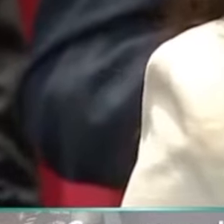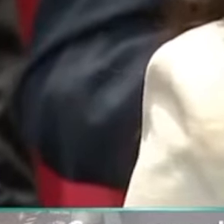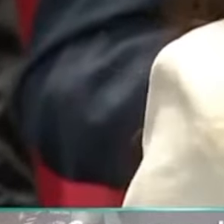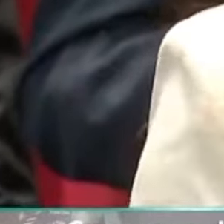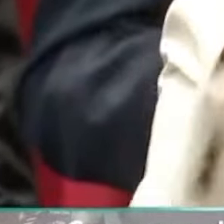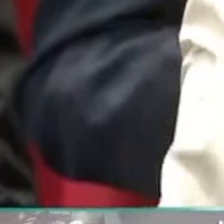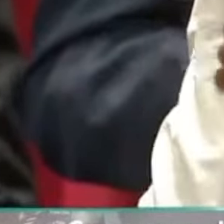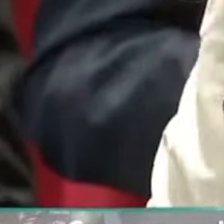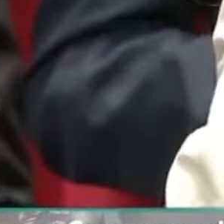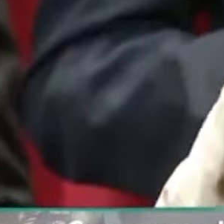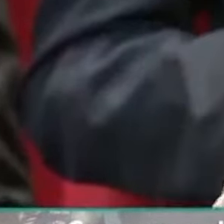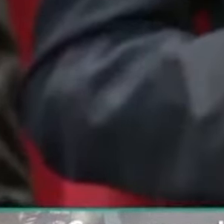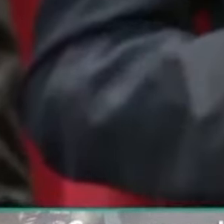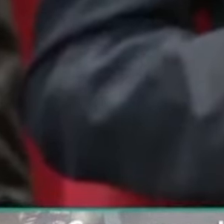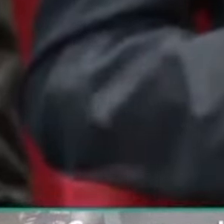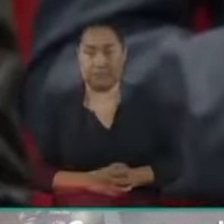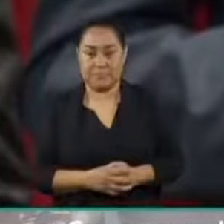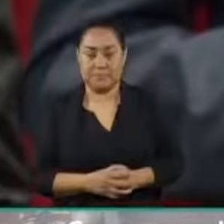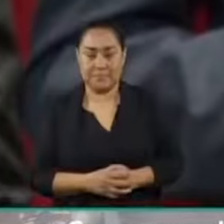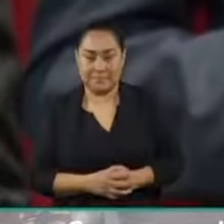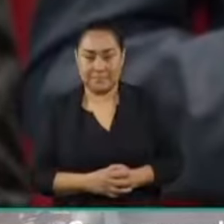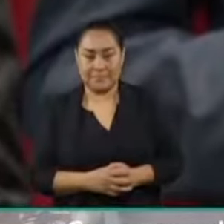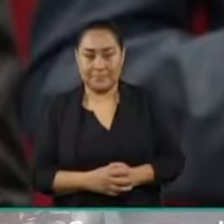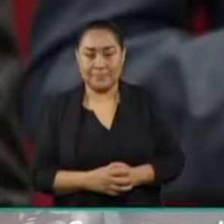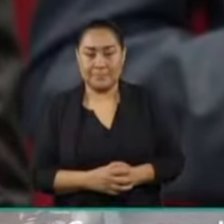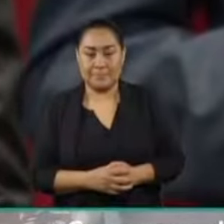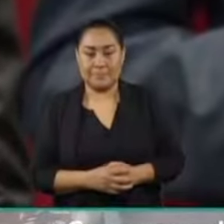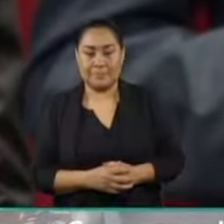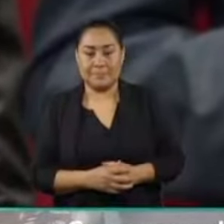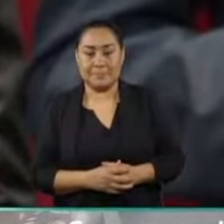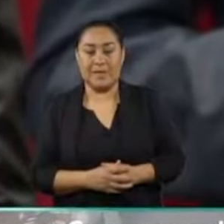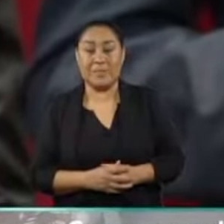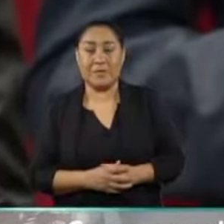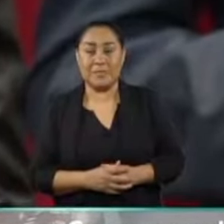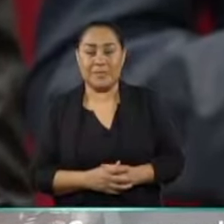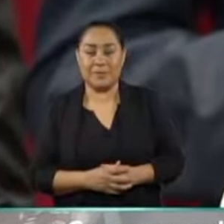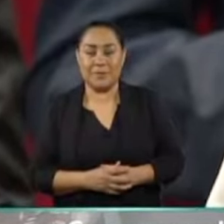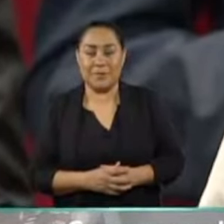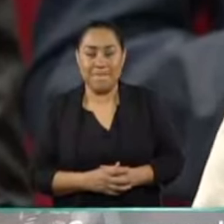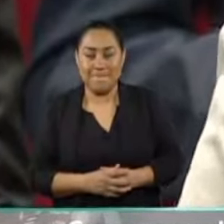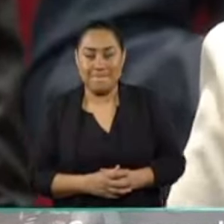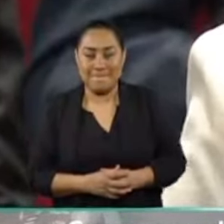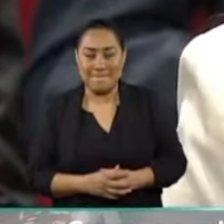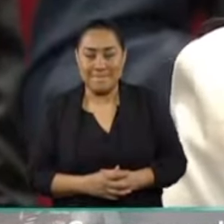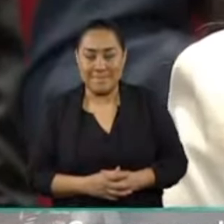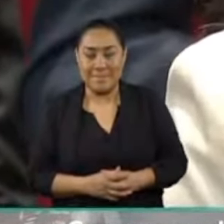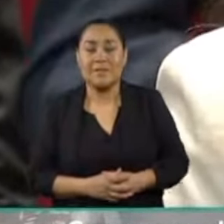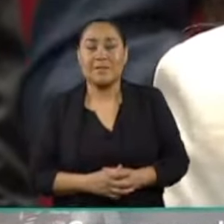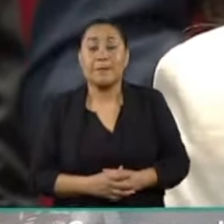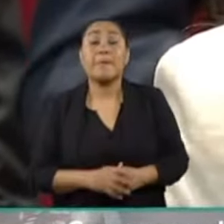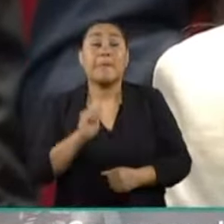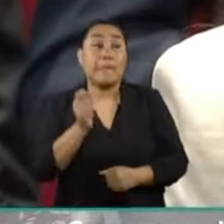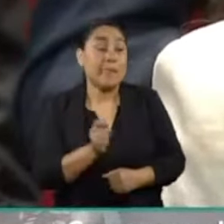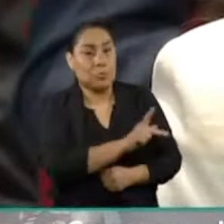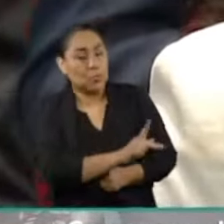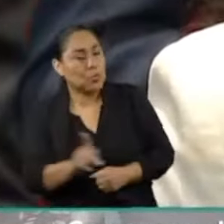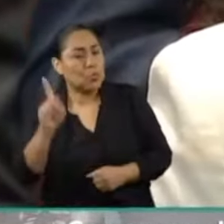años no solo de un hombre sino de millones de mujeres y